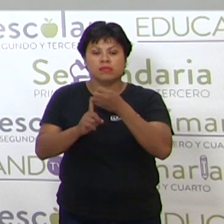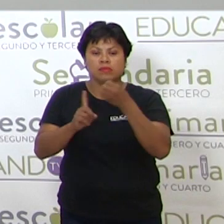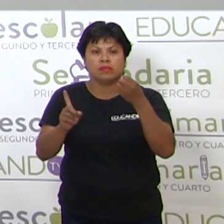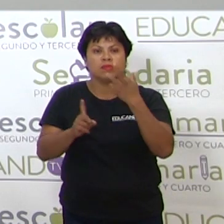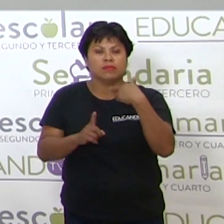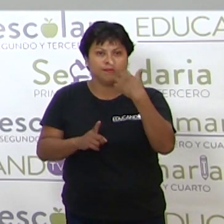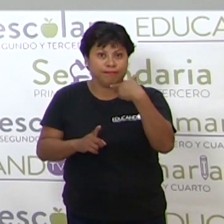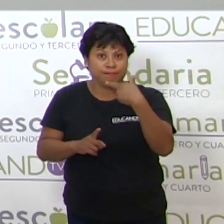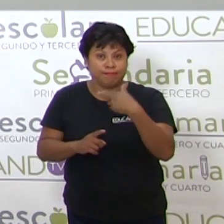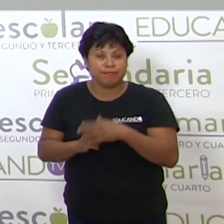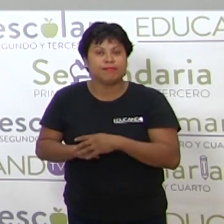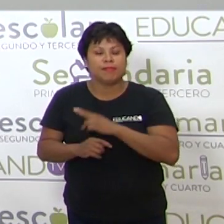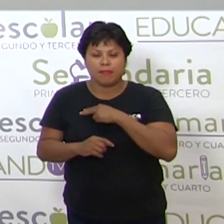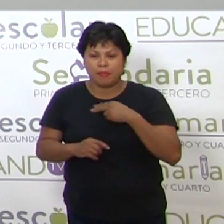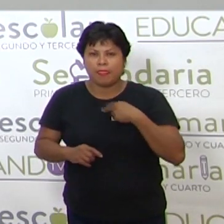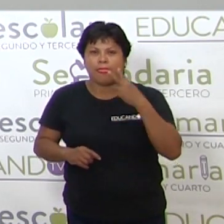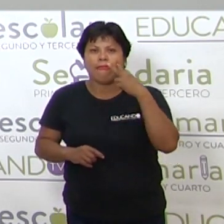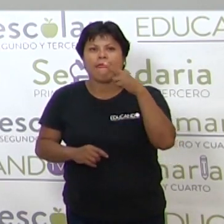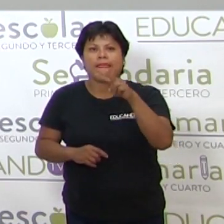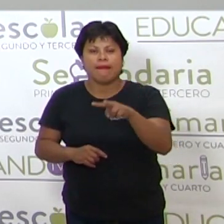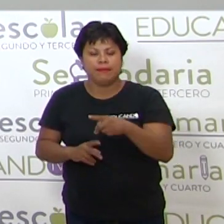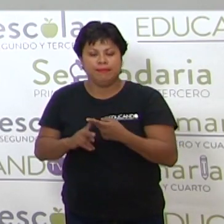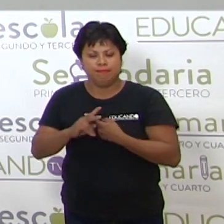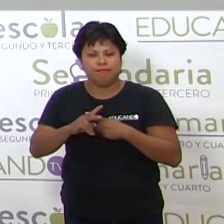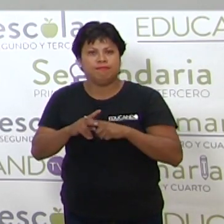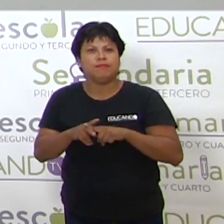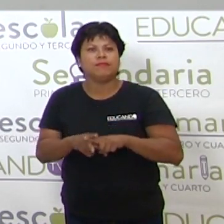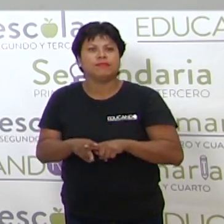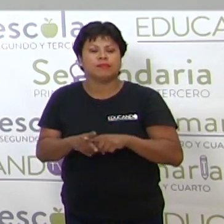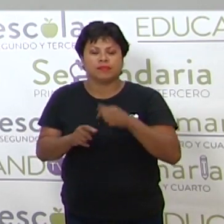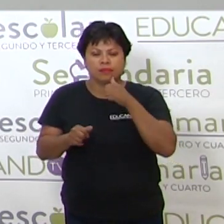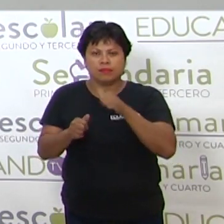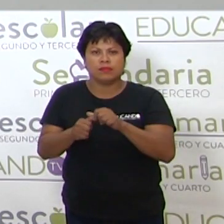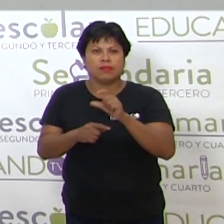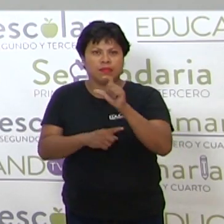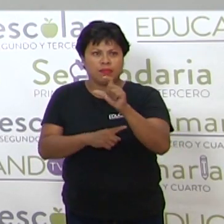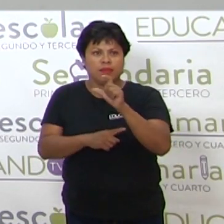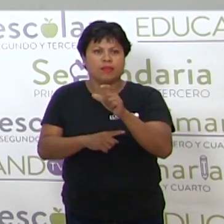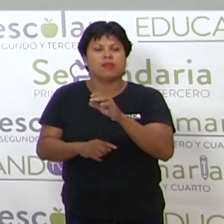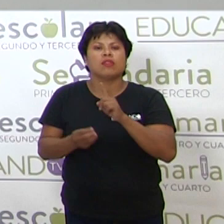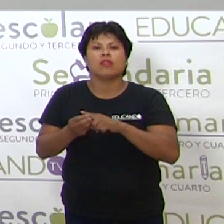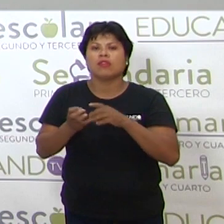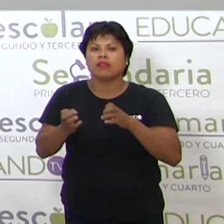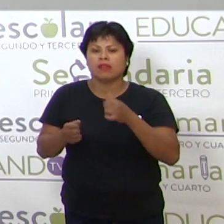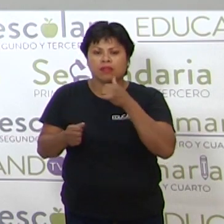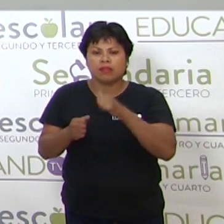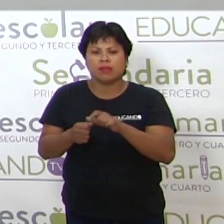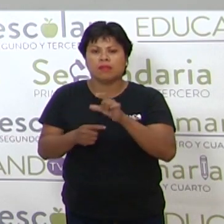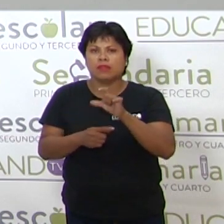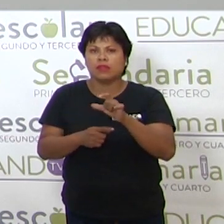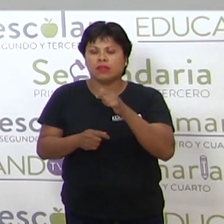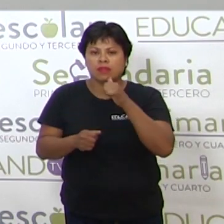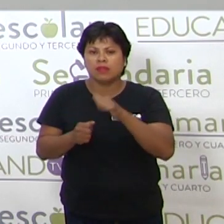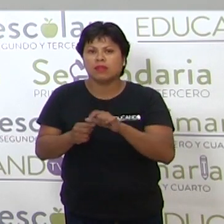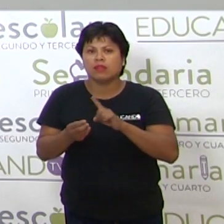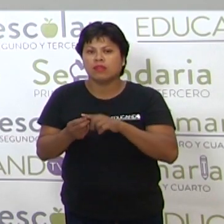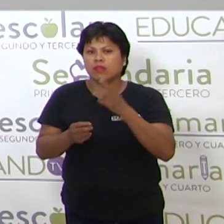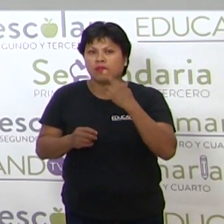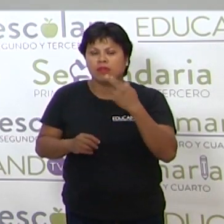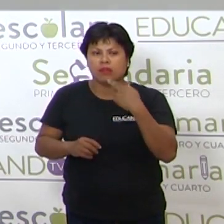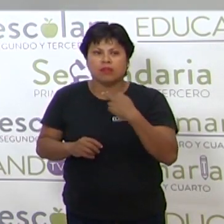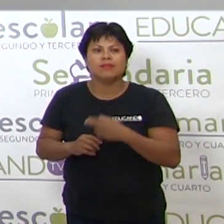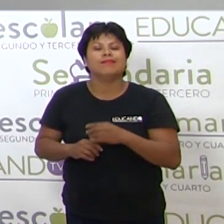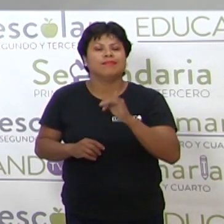roja vamos a ver empezamos con la mayúscula dijimos dónde está la mayúscula de las tarjetas de palabras rojas